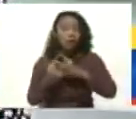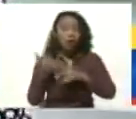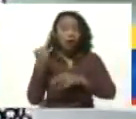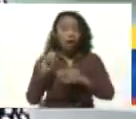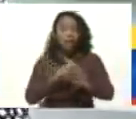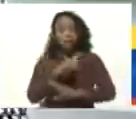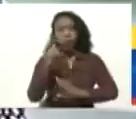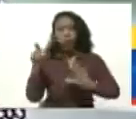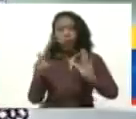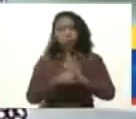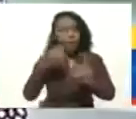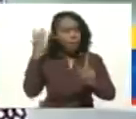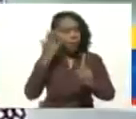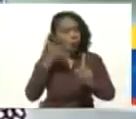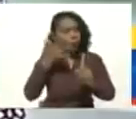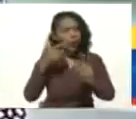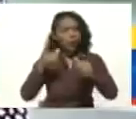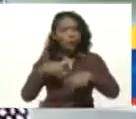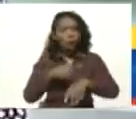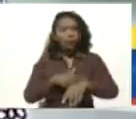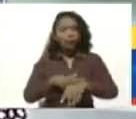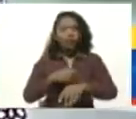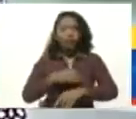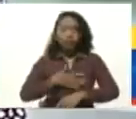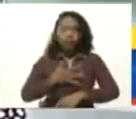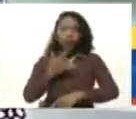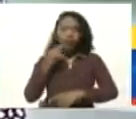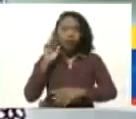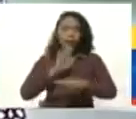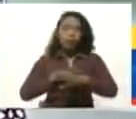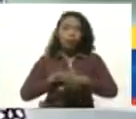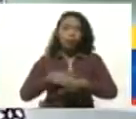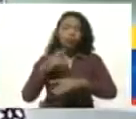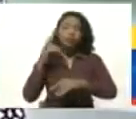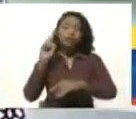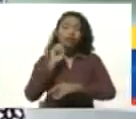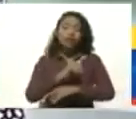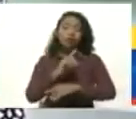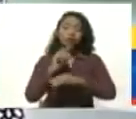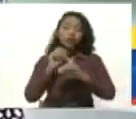plena formación. En este momento puedo anunciar que